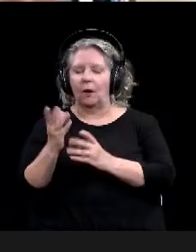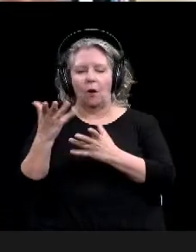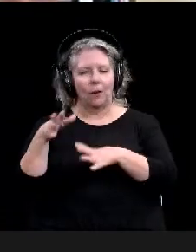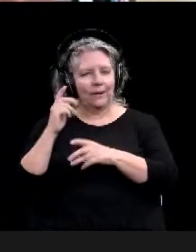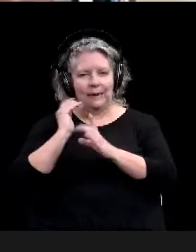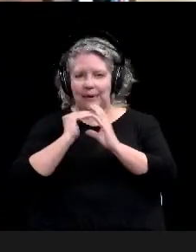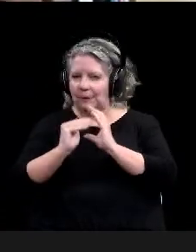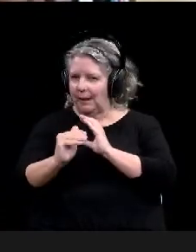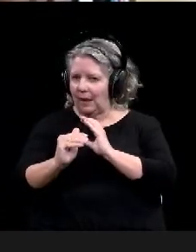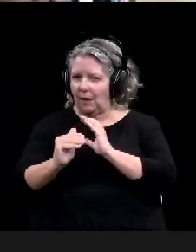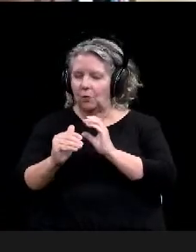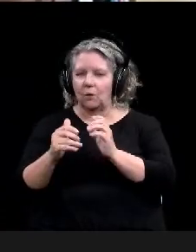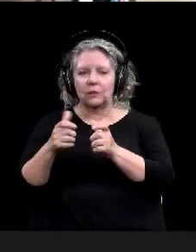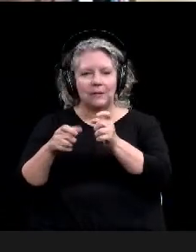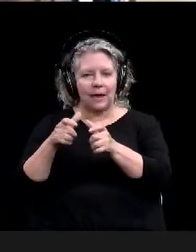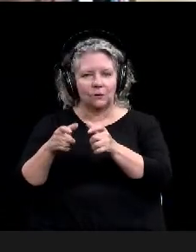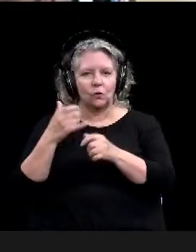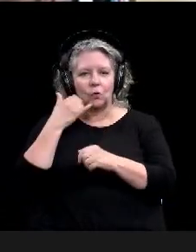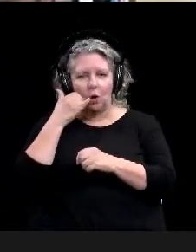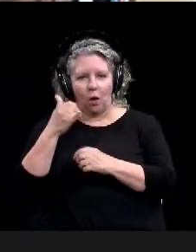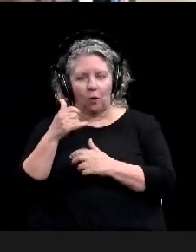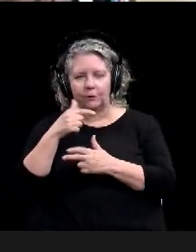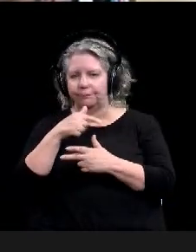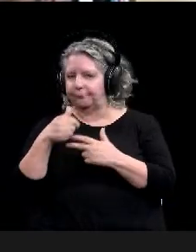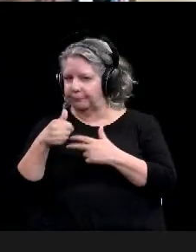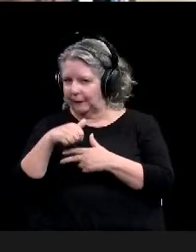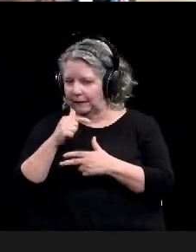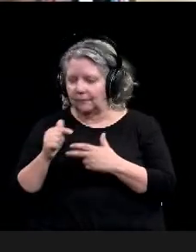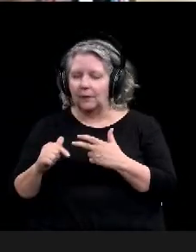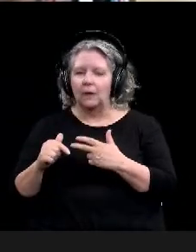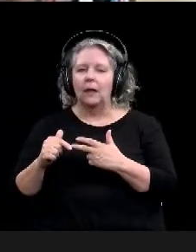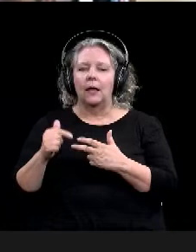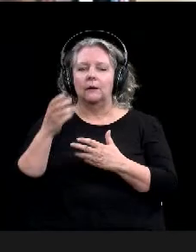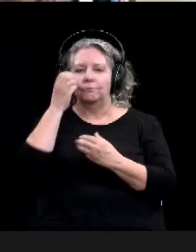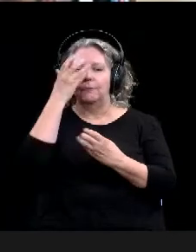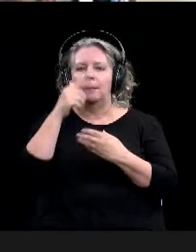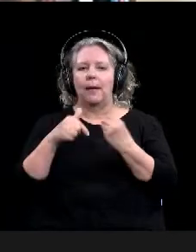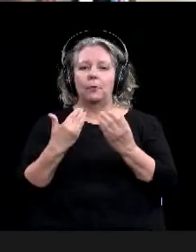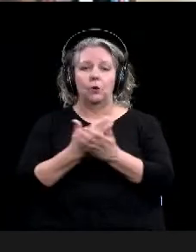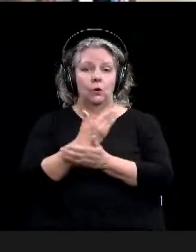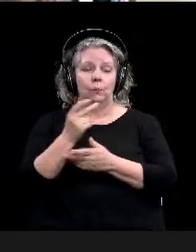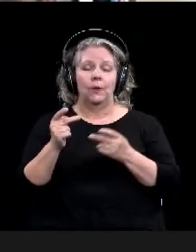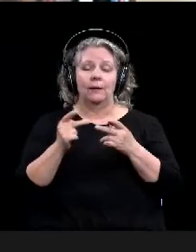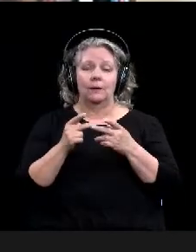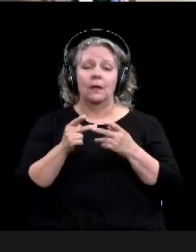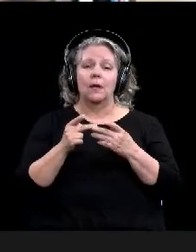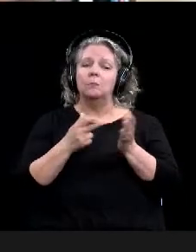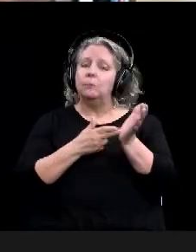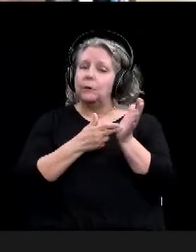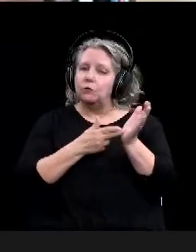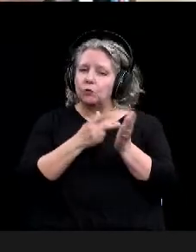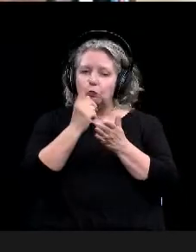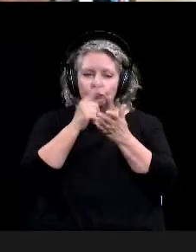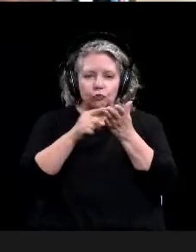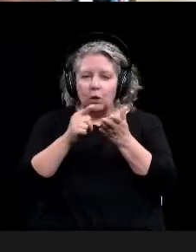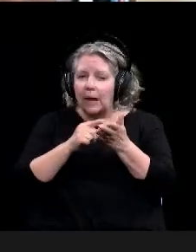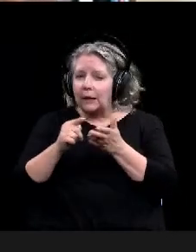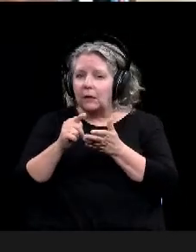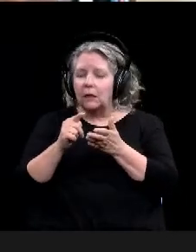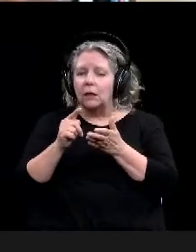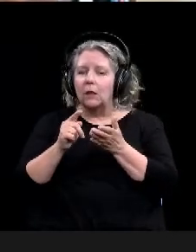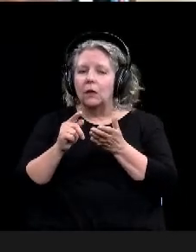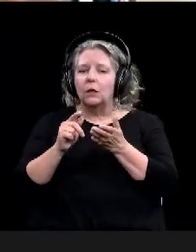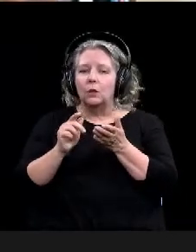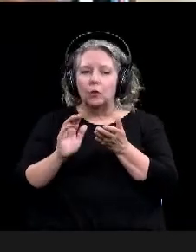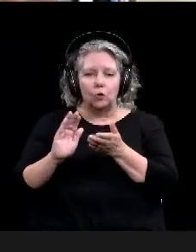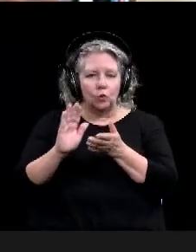correo electrónico diciéndoles y avisándoles de esas citas que se hicieron el cambio por favor pueden